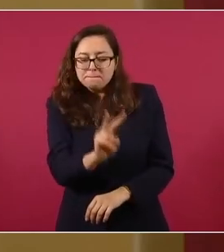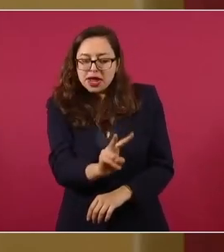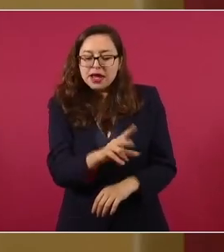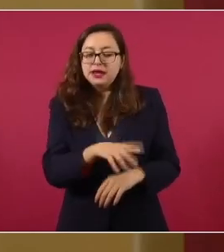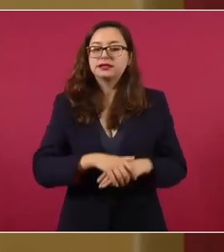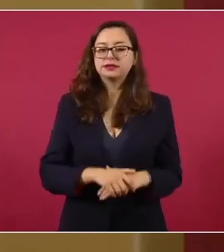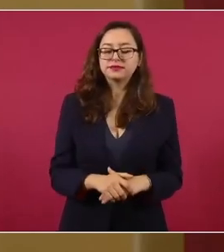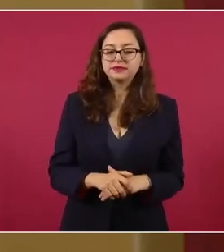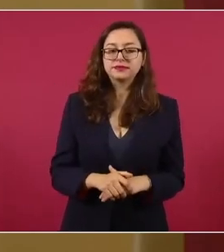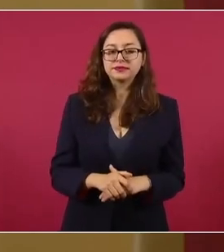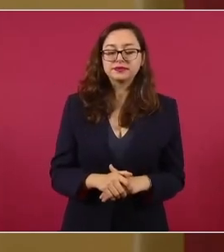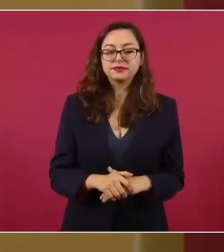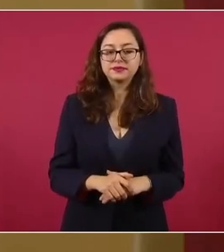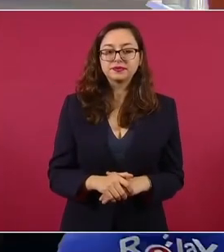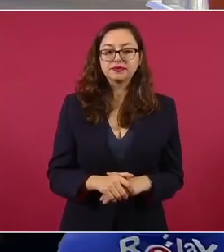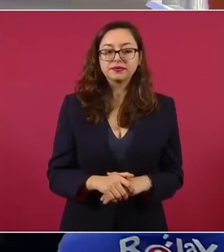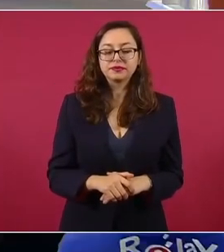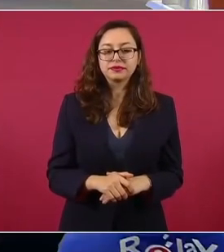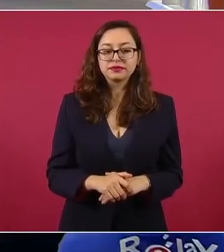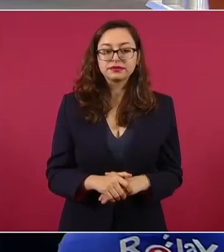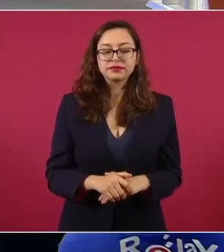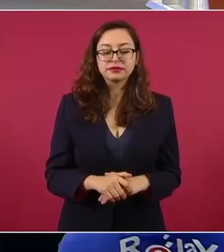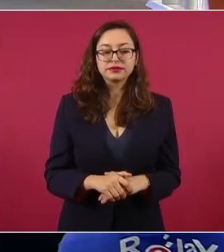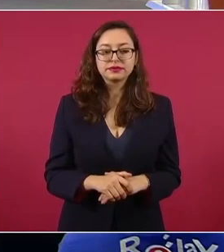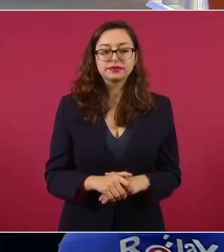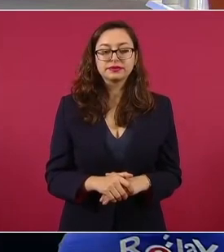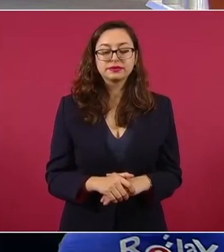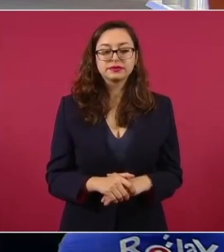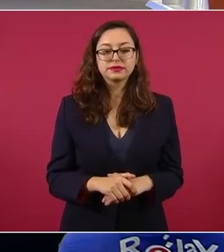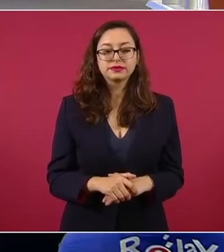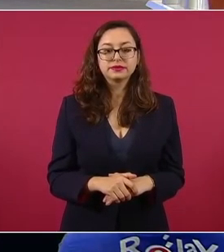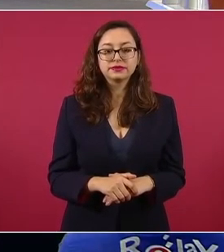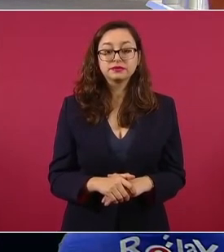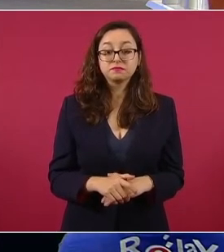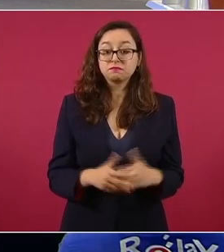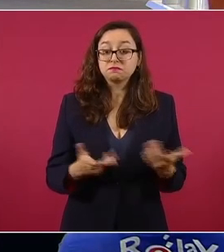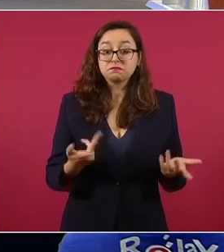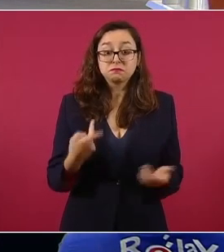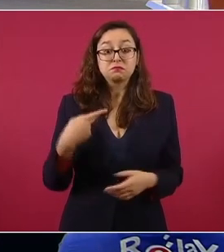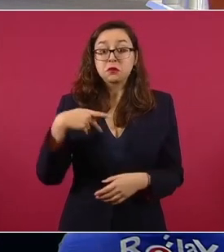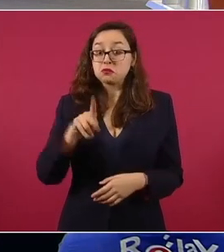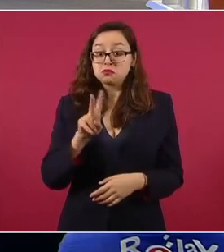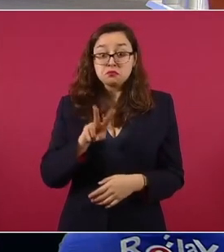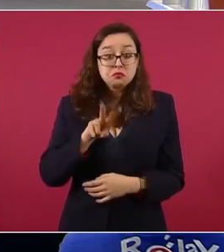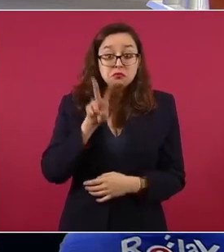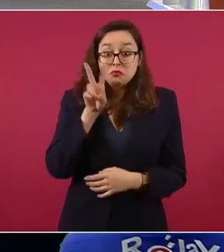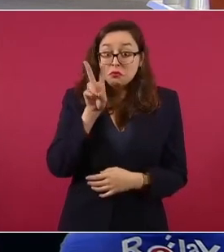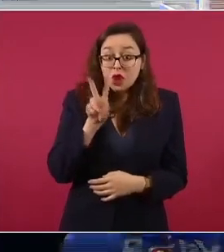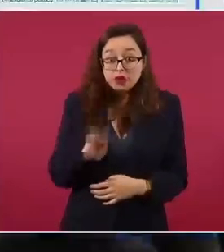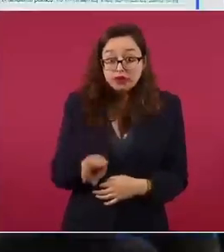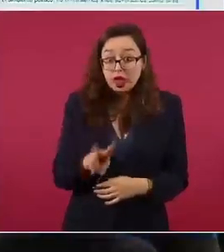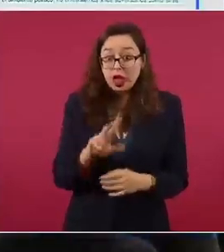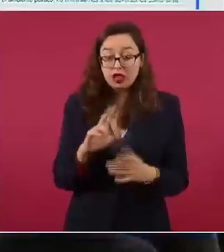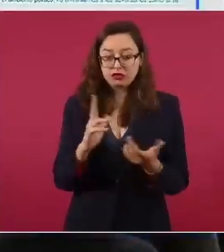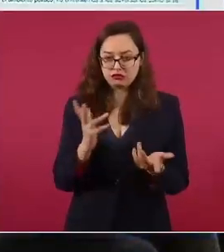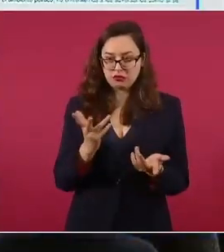van a pontificar en estos momentos. No encontramos evidencias